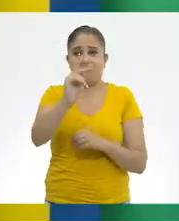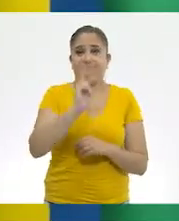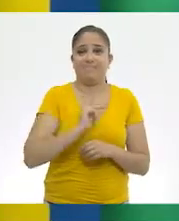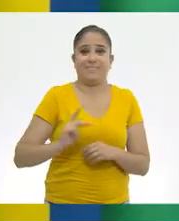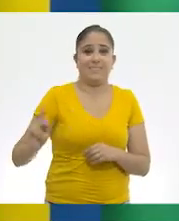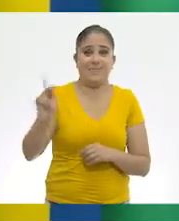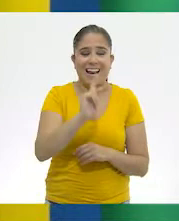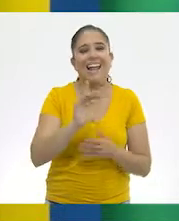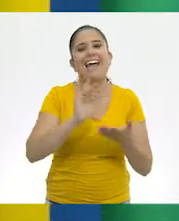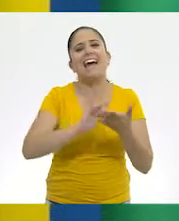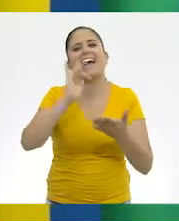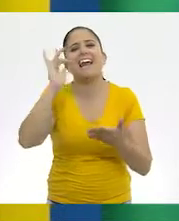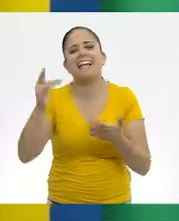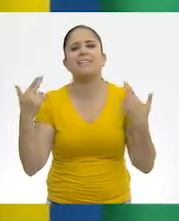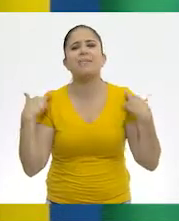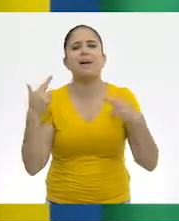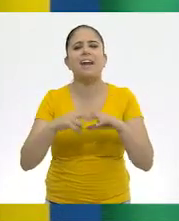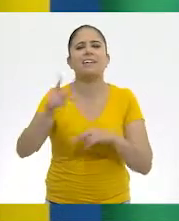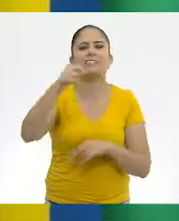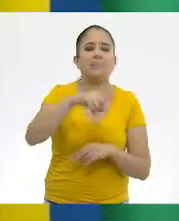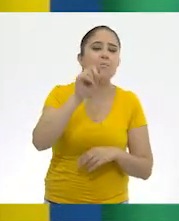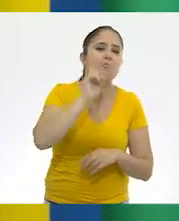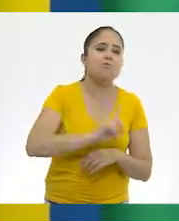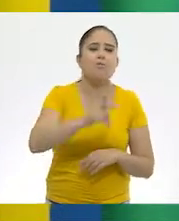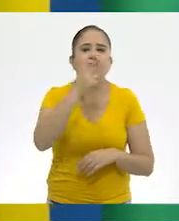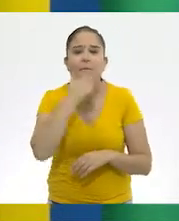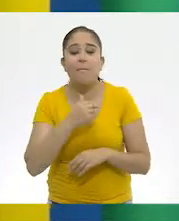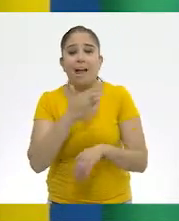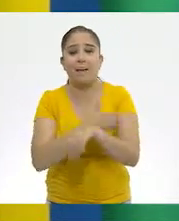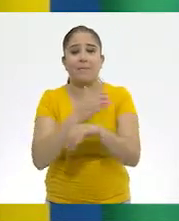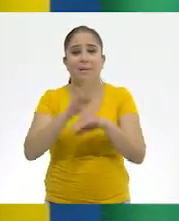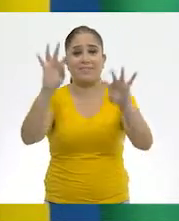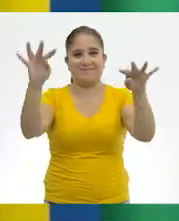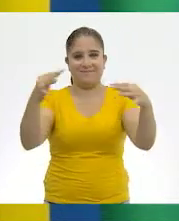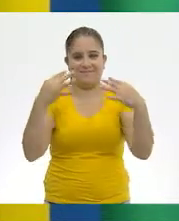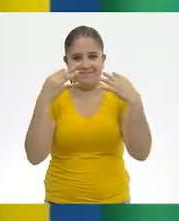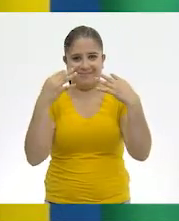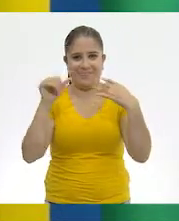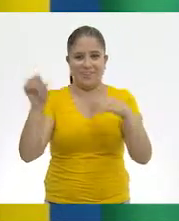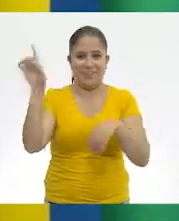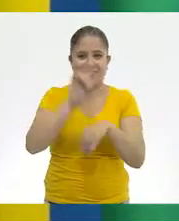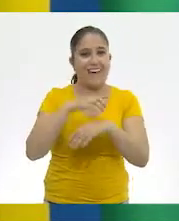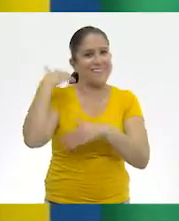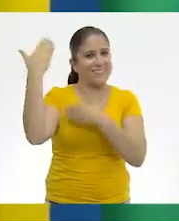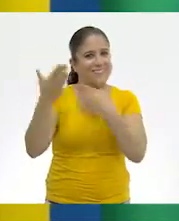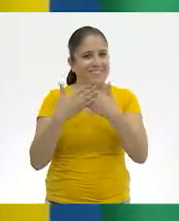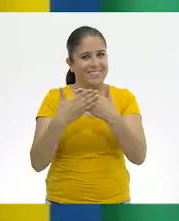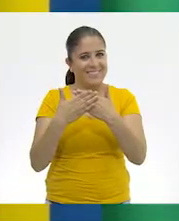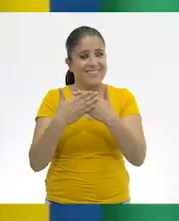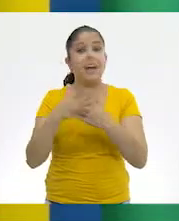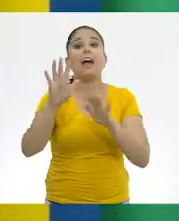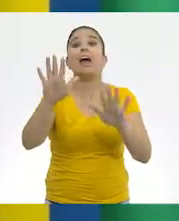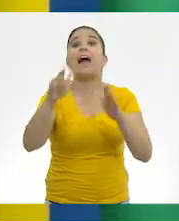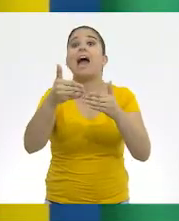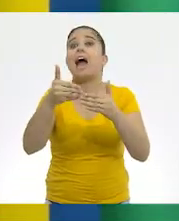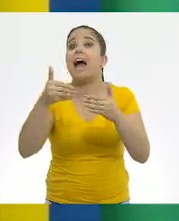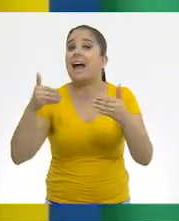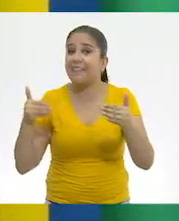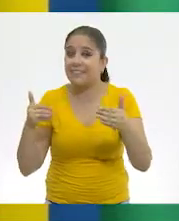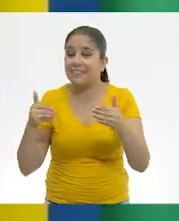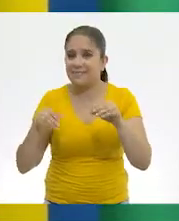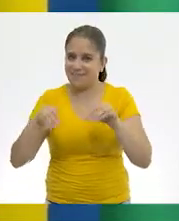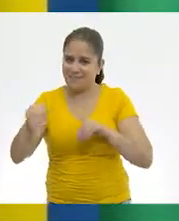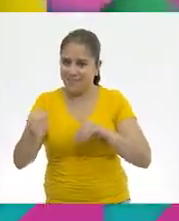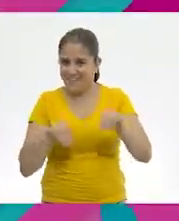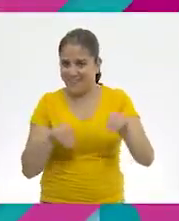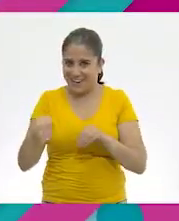nosotros. Gracias a los maestros y maestras que nos acompañaron el día de hoy. Hasta la próxima, pero antes a